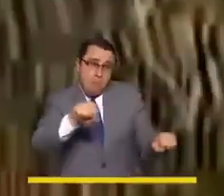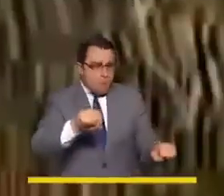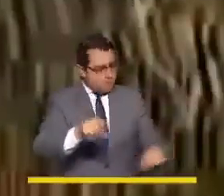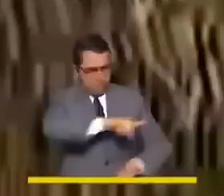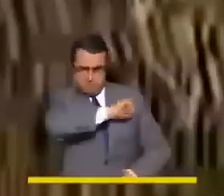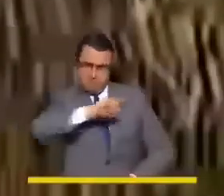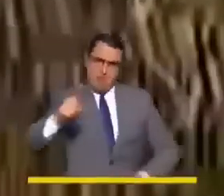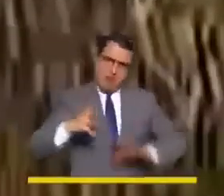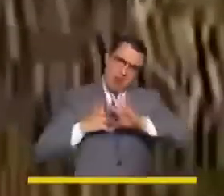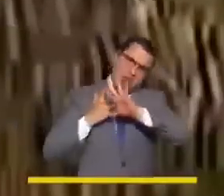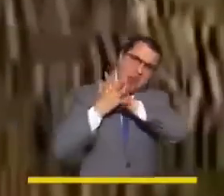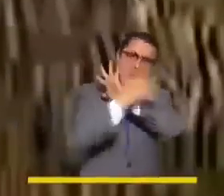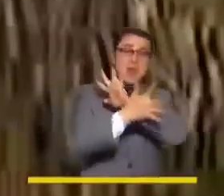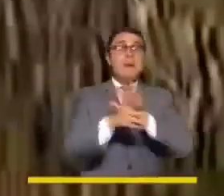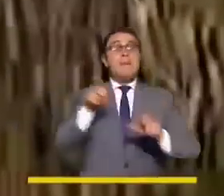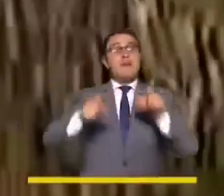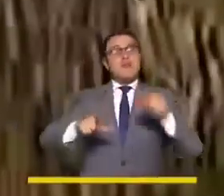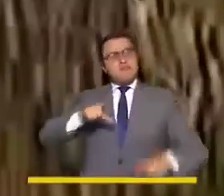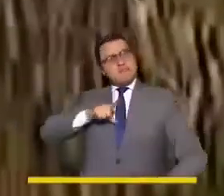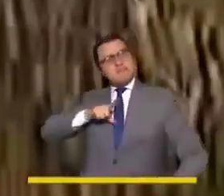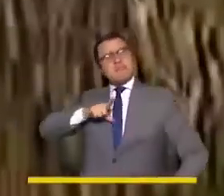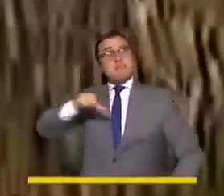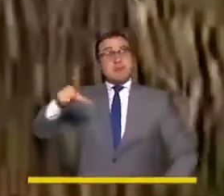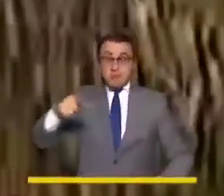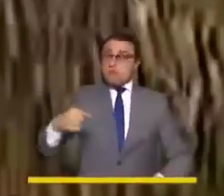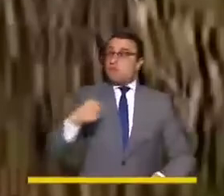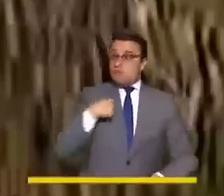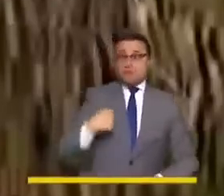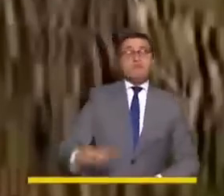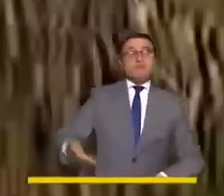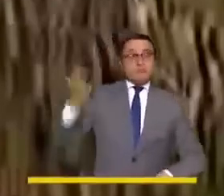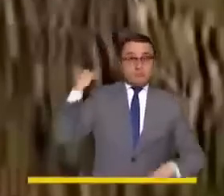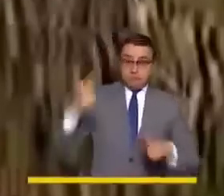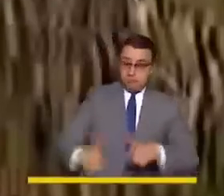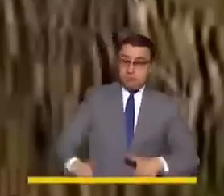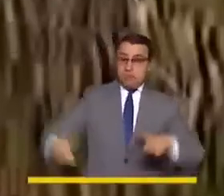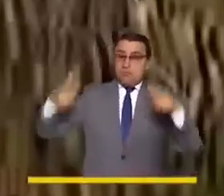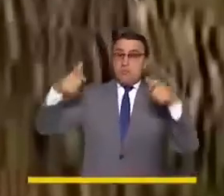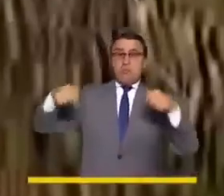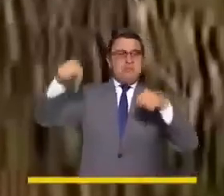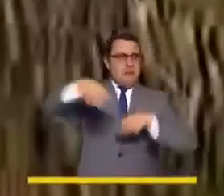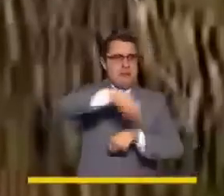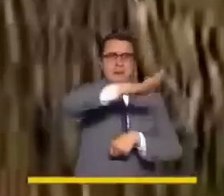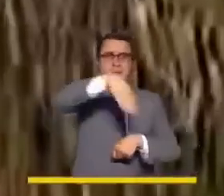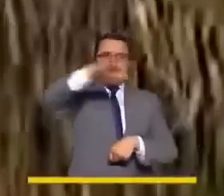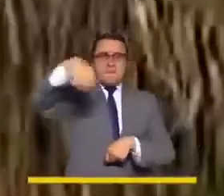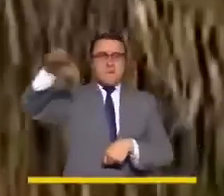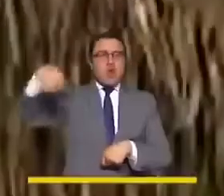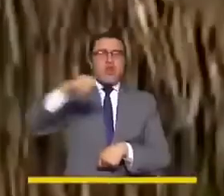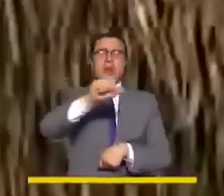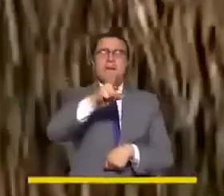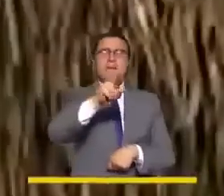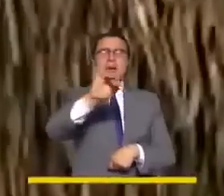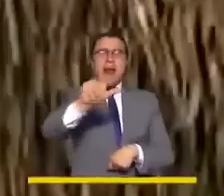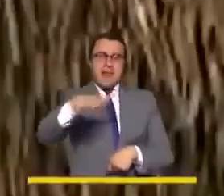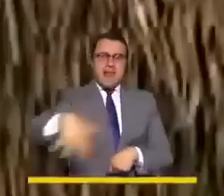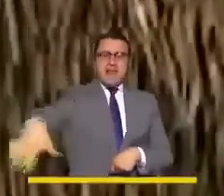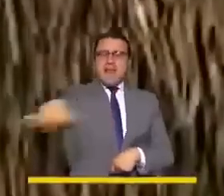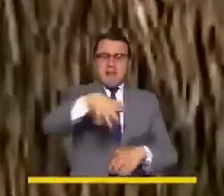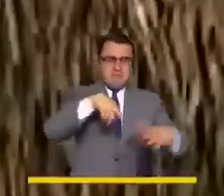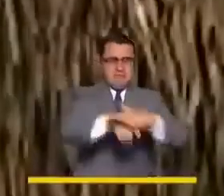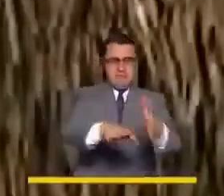de dirigentes, porque a mí me tocó hacer el debate de las masacres de los Montes de María en el Congreso de la